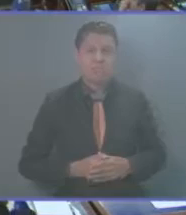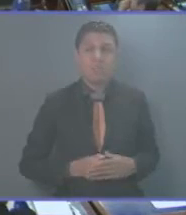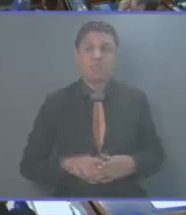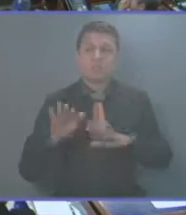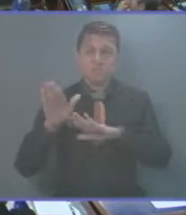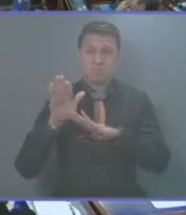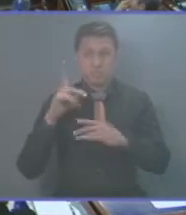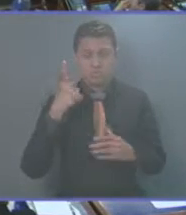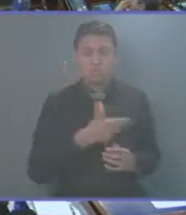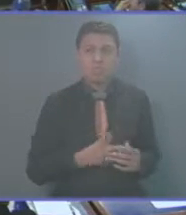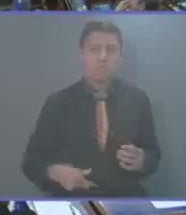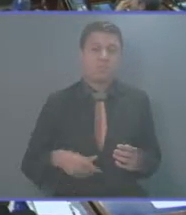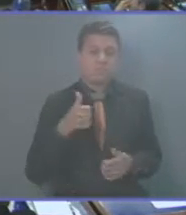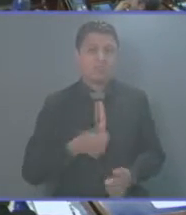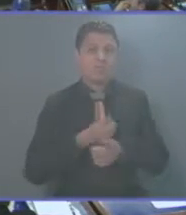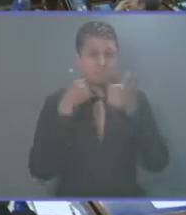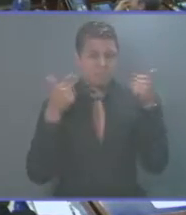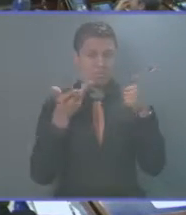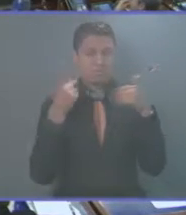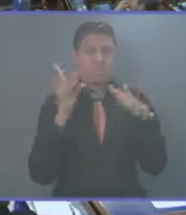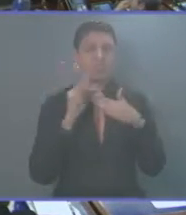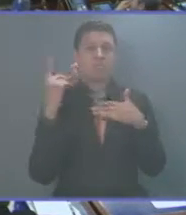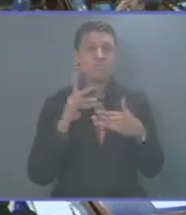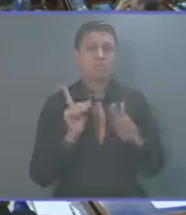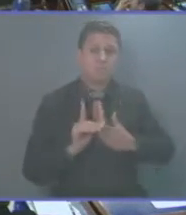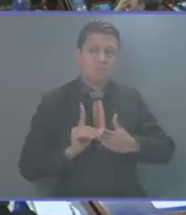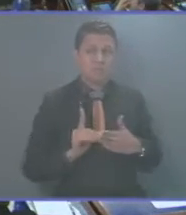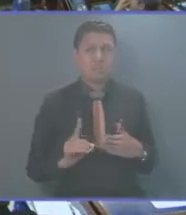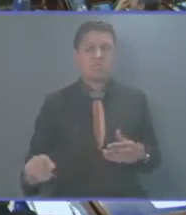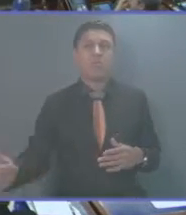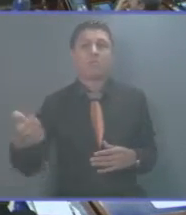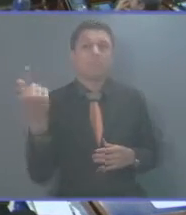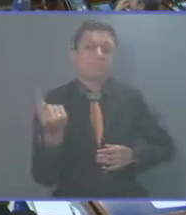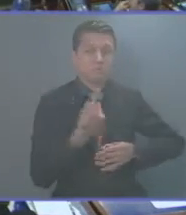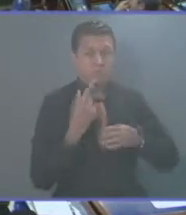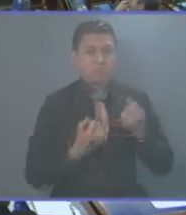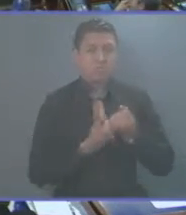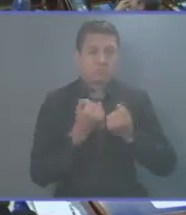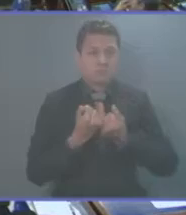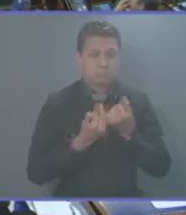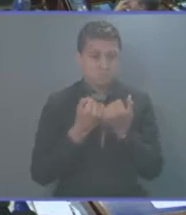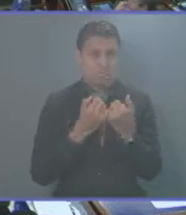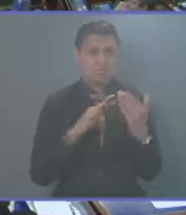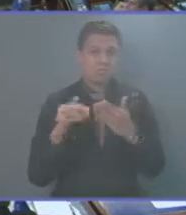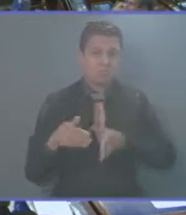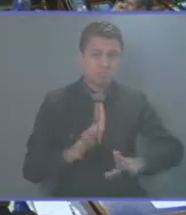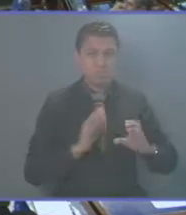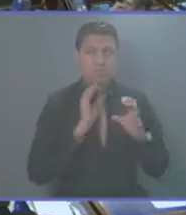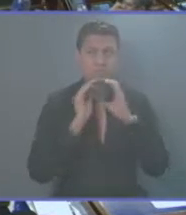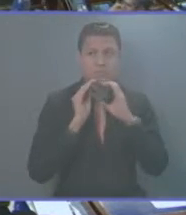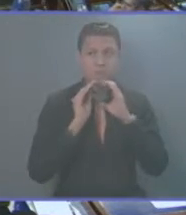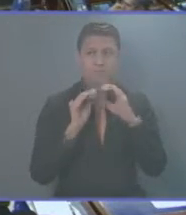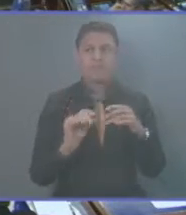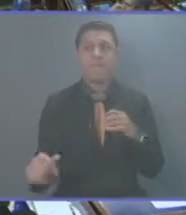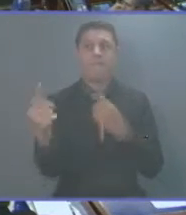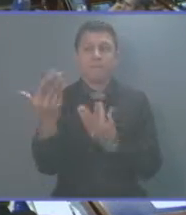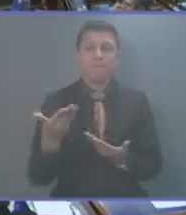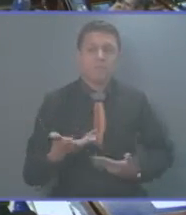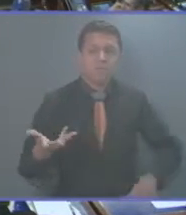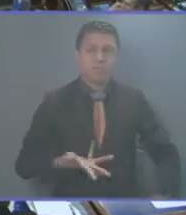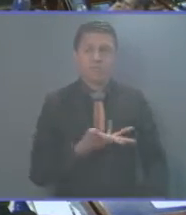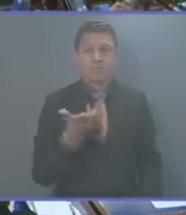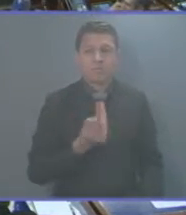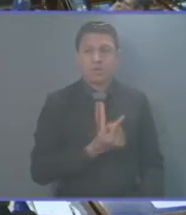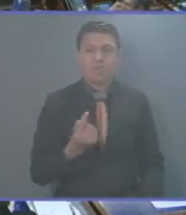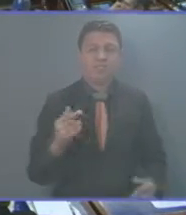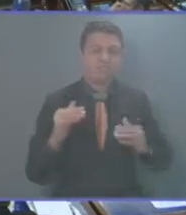gracias presidente muy buenos días colegas diputados y diputadas y demás personas que nos siguen en los diferentes medios y darle la bienvenida a todas